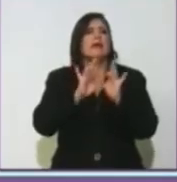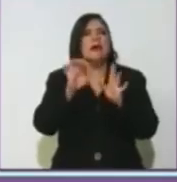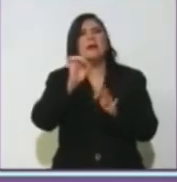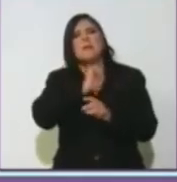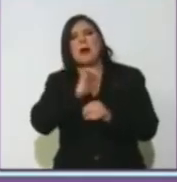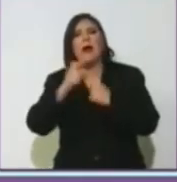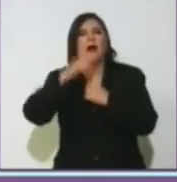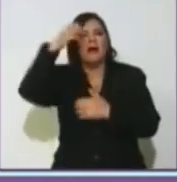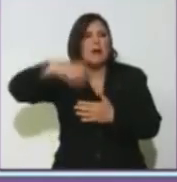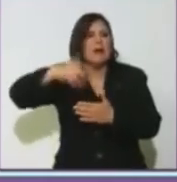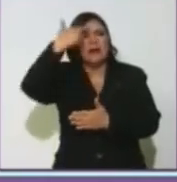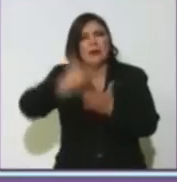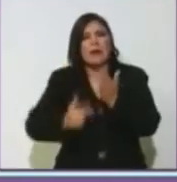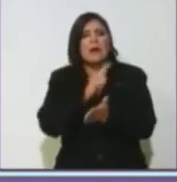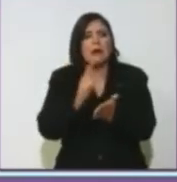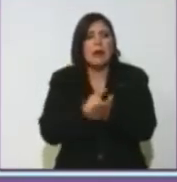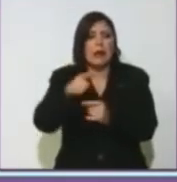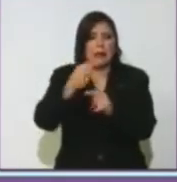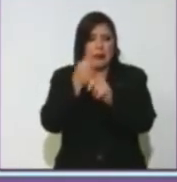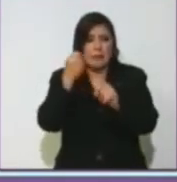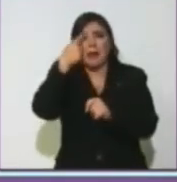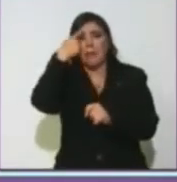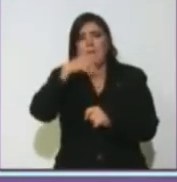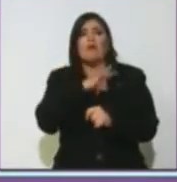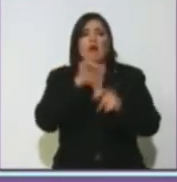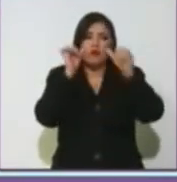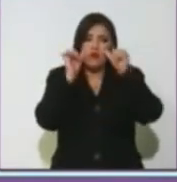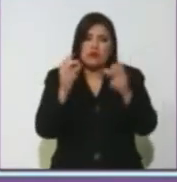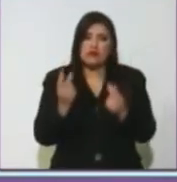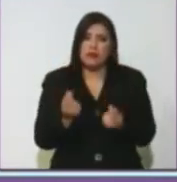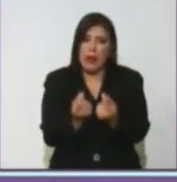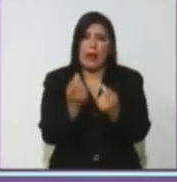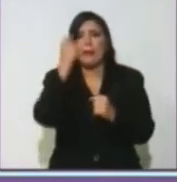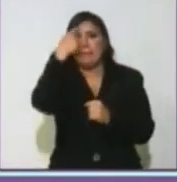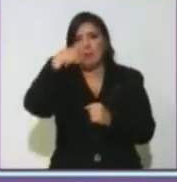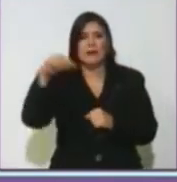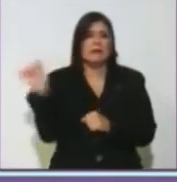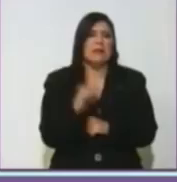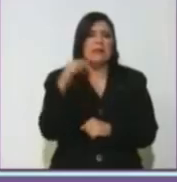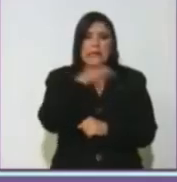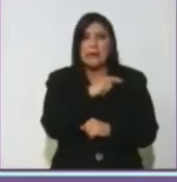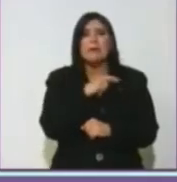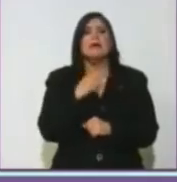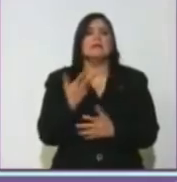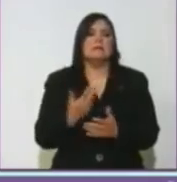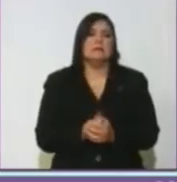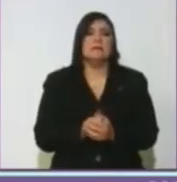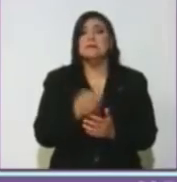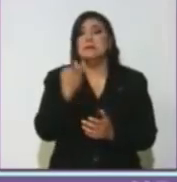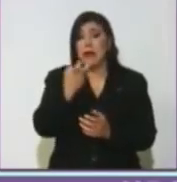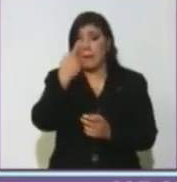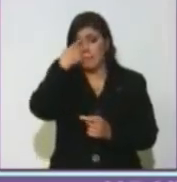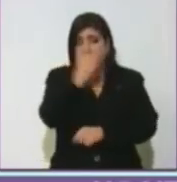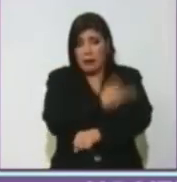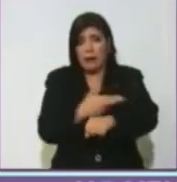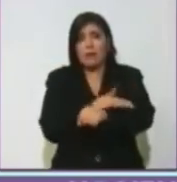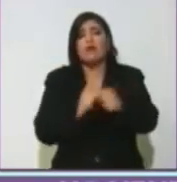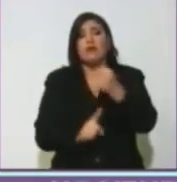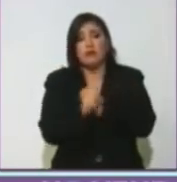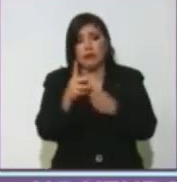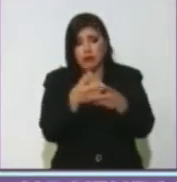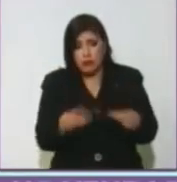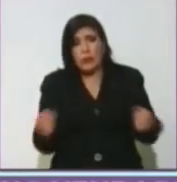para que te podamos garantizar una atención pronta y expedita y que sea eficiente que pueda resolver los problemas